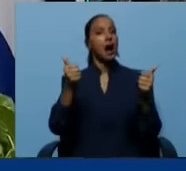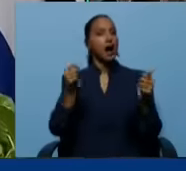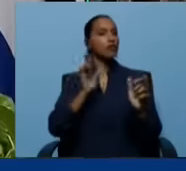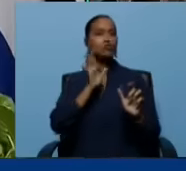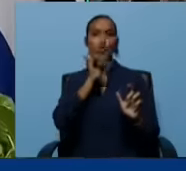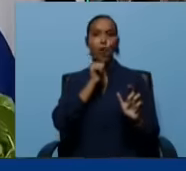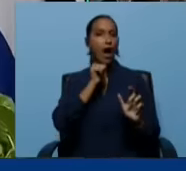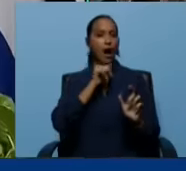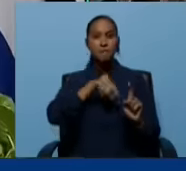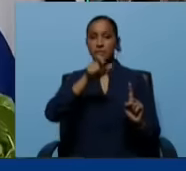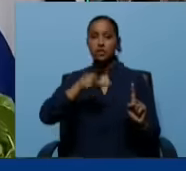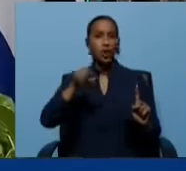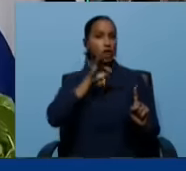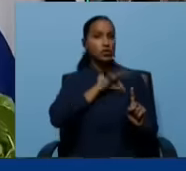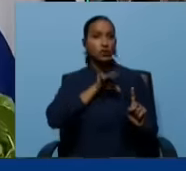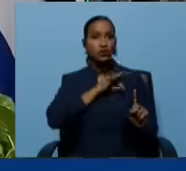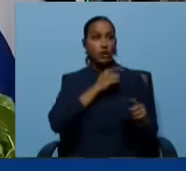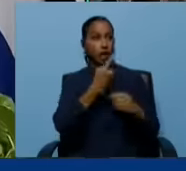pueblos.